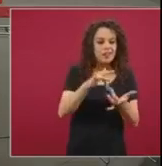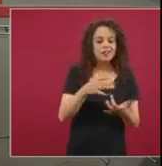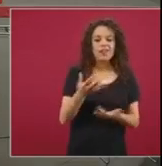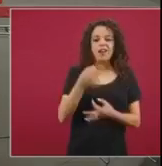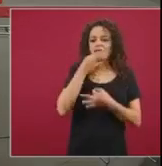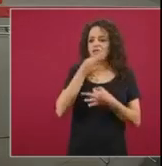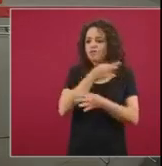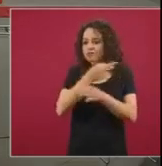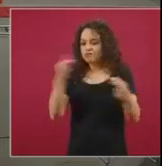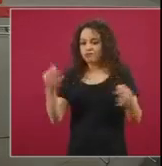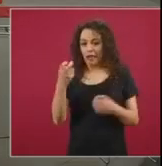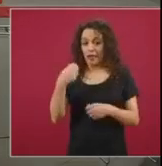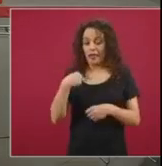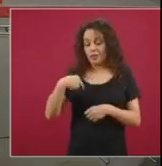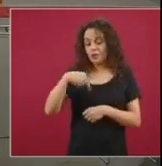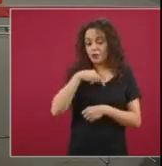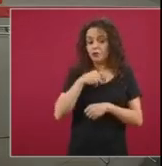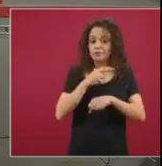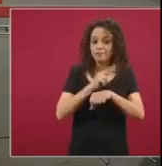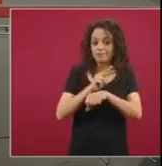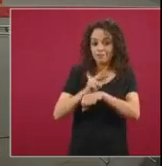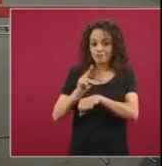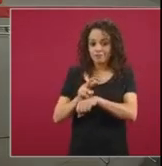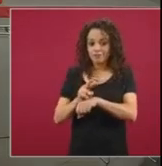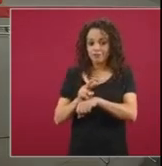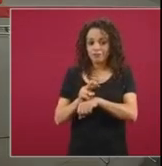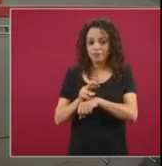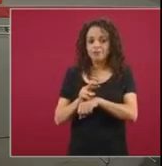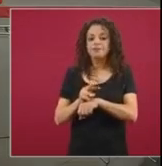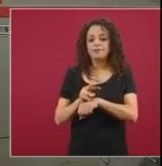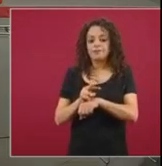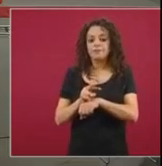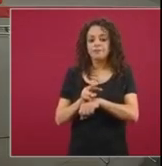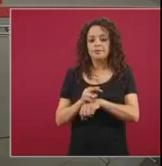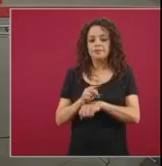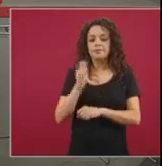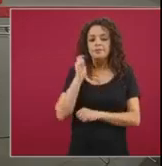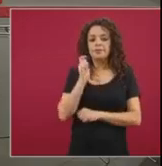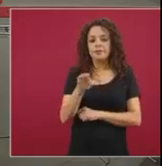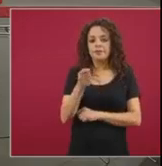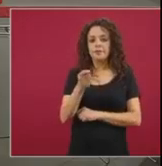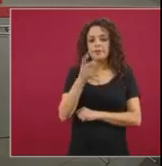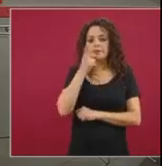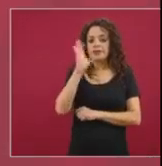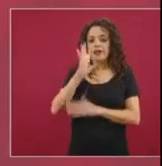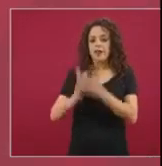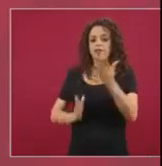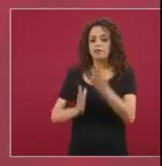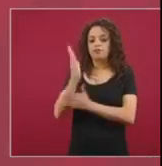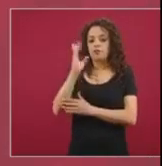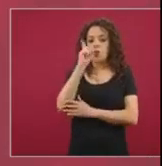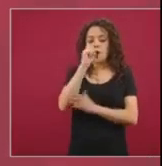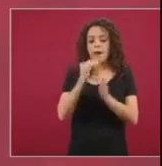noticias, y la nota es el millón, ¿no? Se cruza el millón.